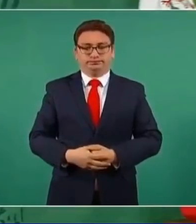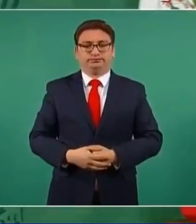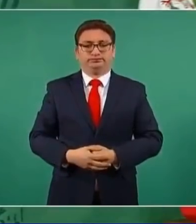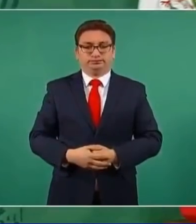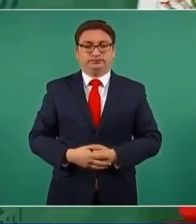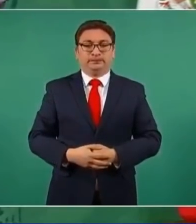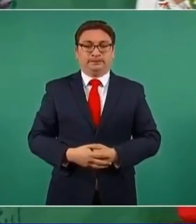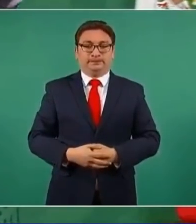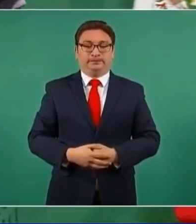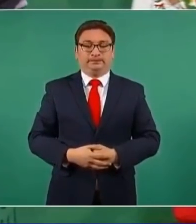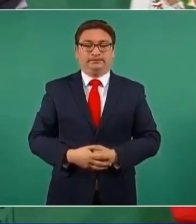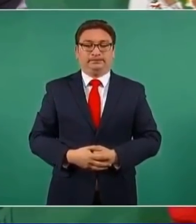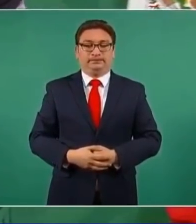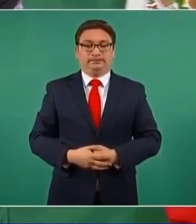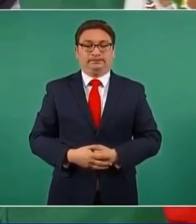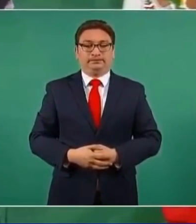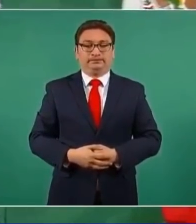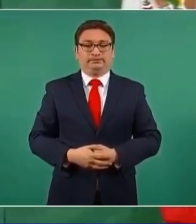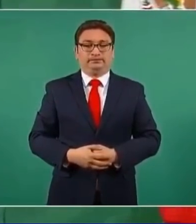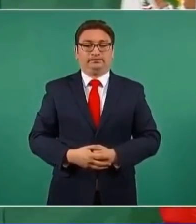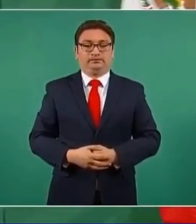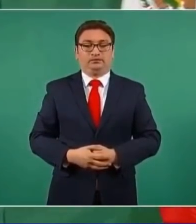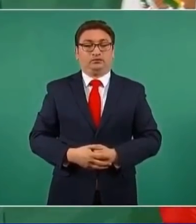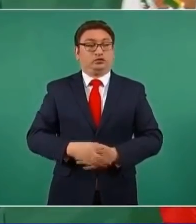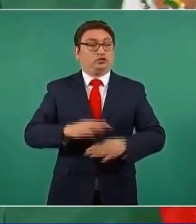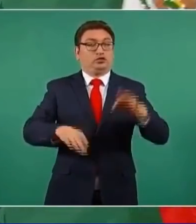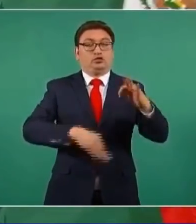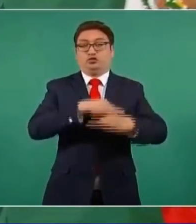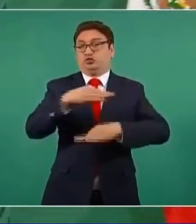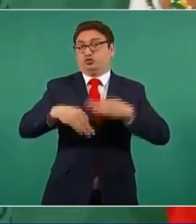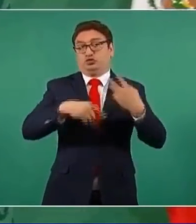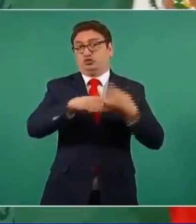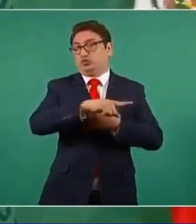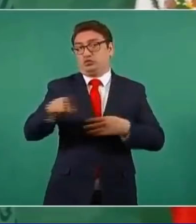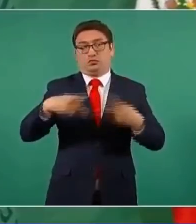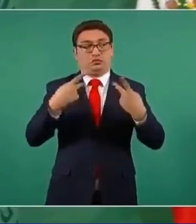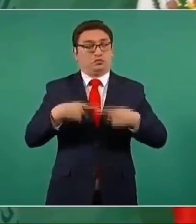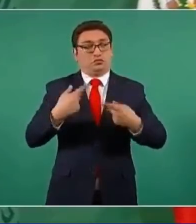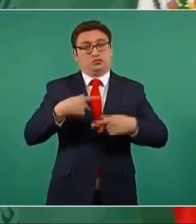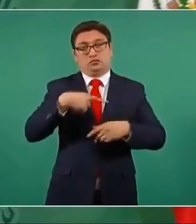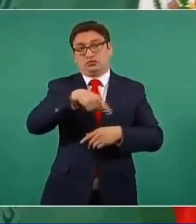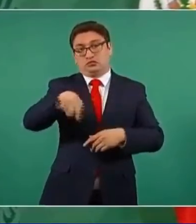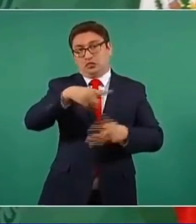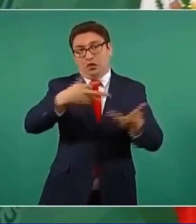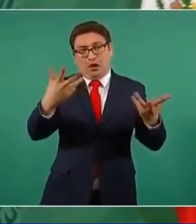Y que todos hagan lo que le corresponde. Cada